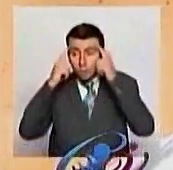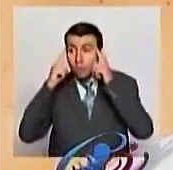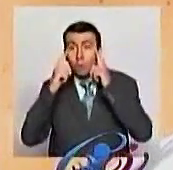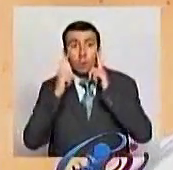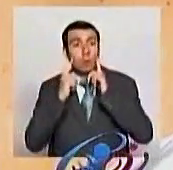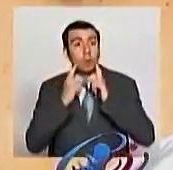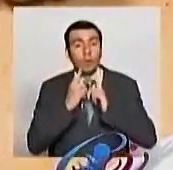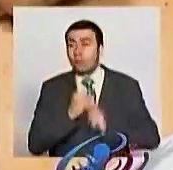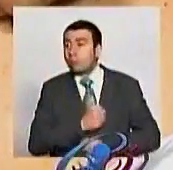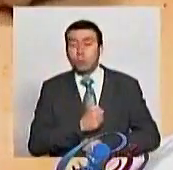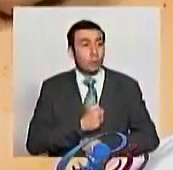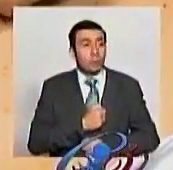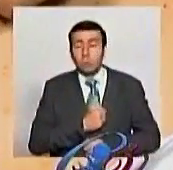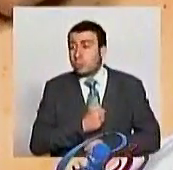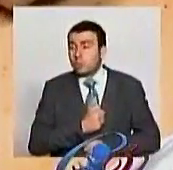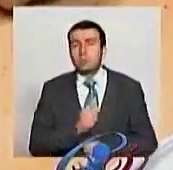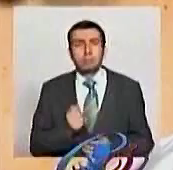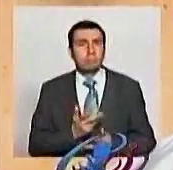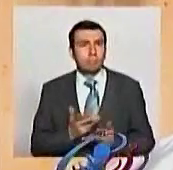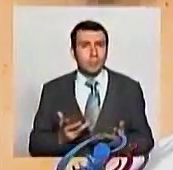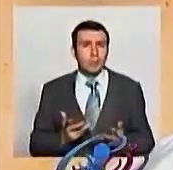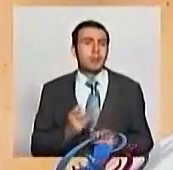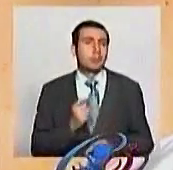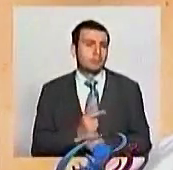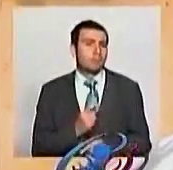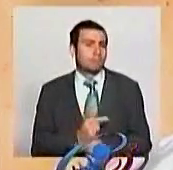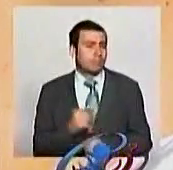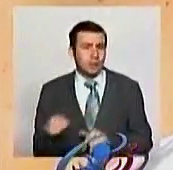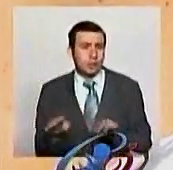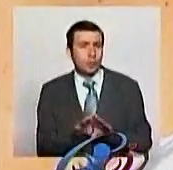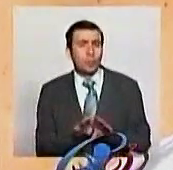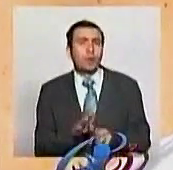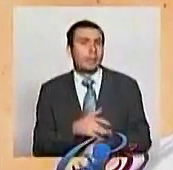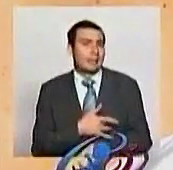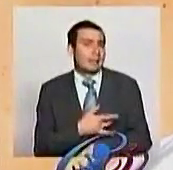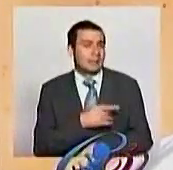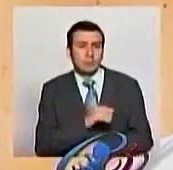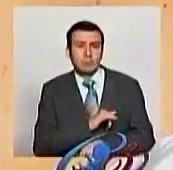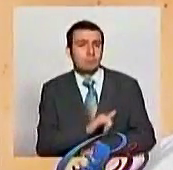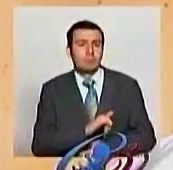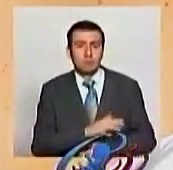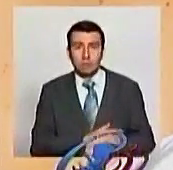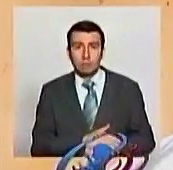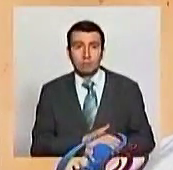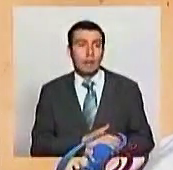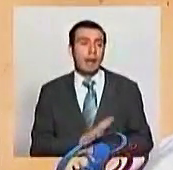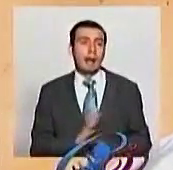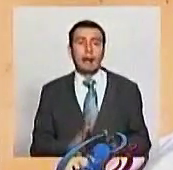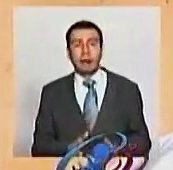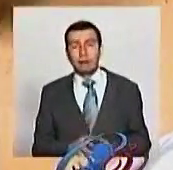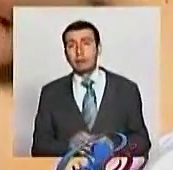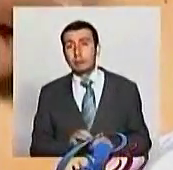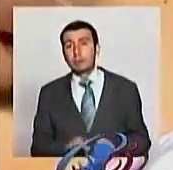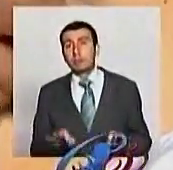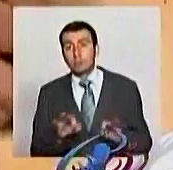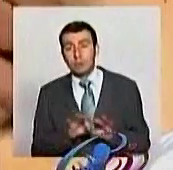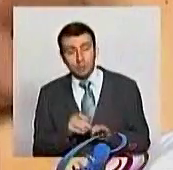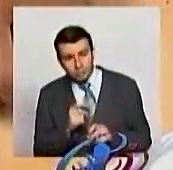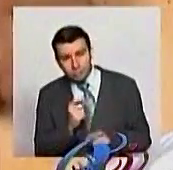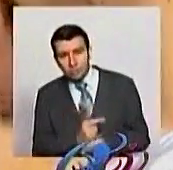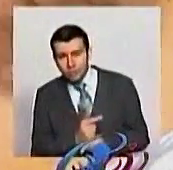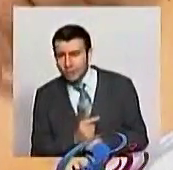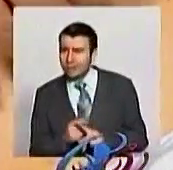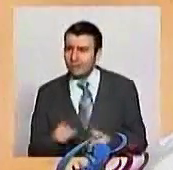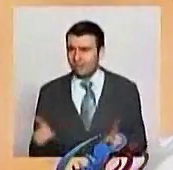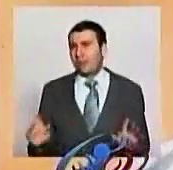palpitaciones y con todos estos mismos síntomas, ¿cierto? Entonces ahí es muy importante hacer el diagnóstico